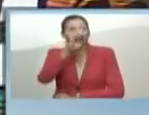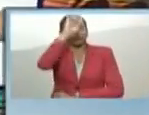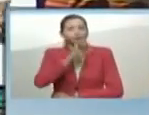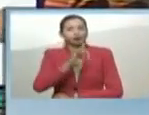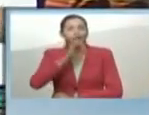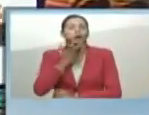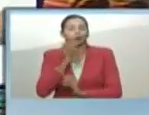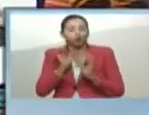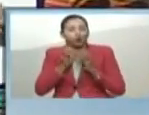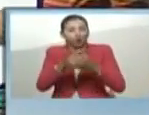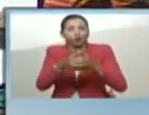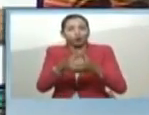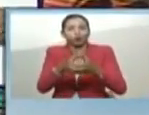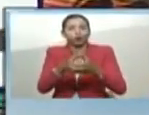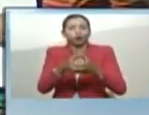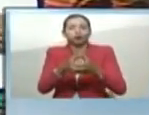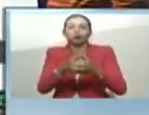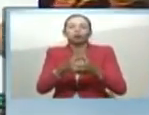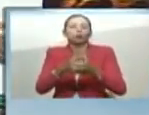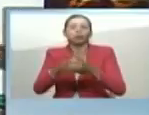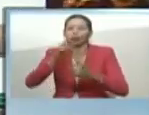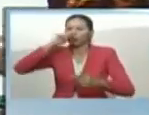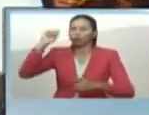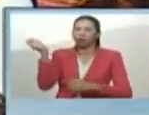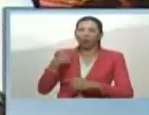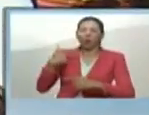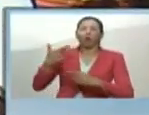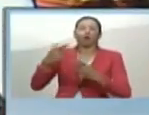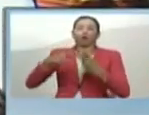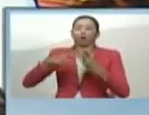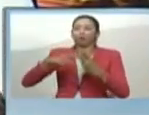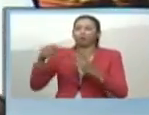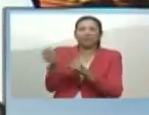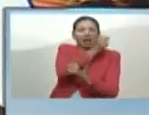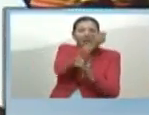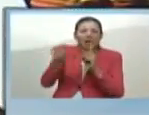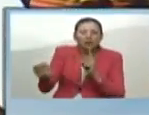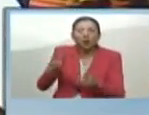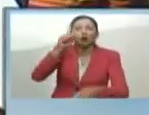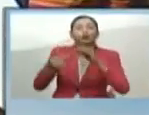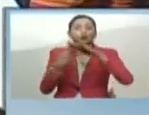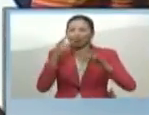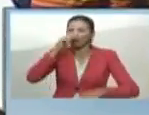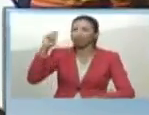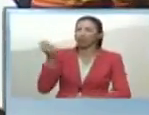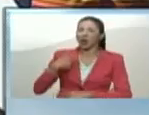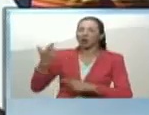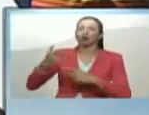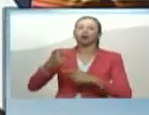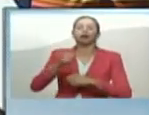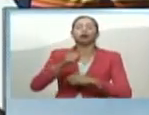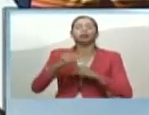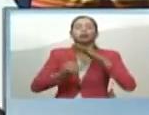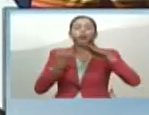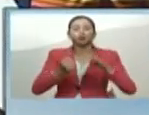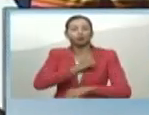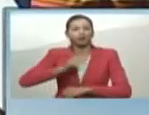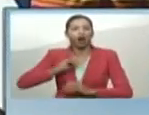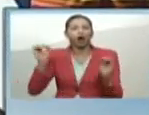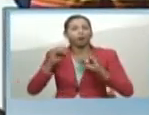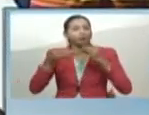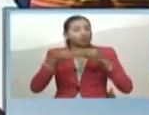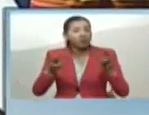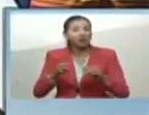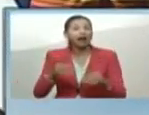sector sigue siendo vejado maltratado en las instituciones públicas privadas y con la